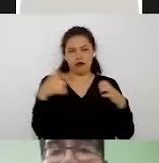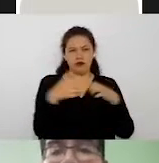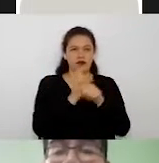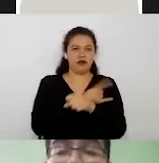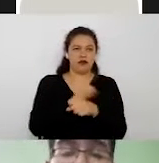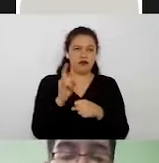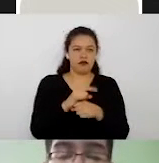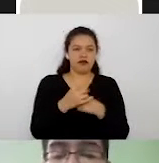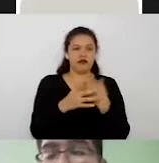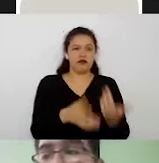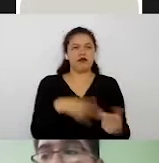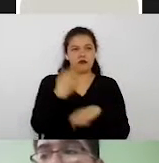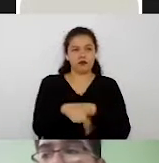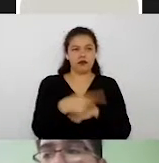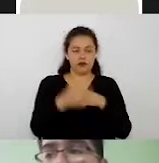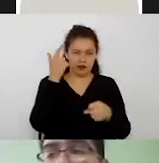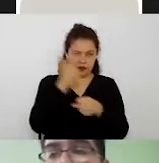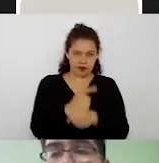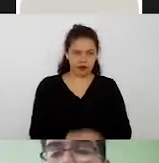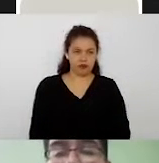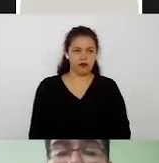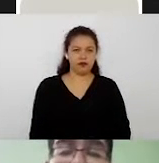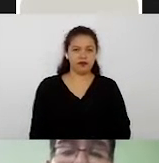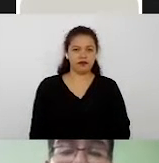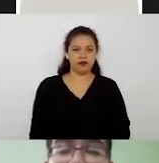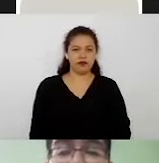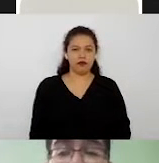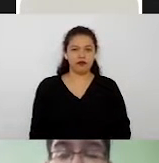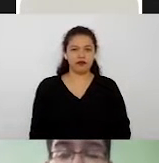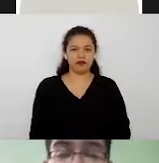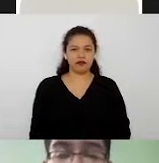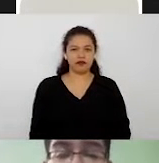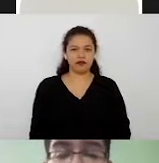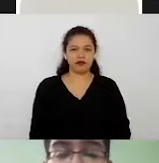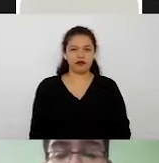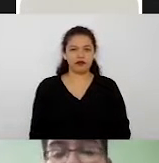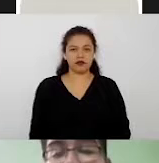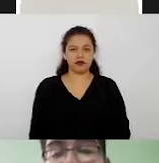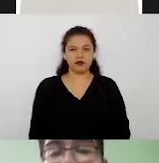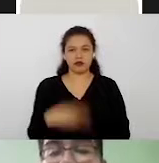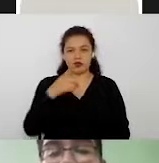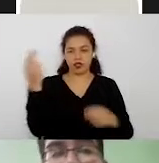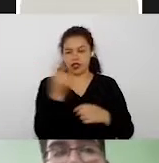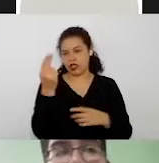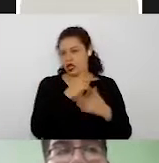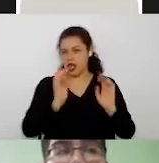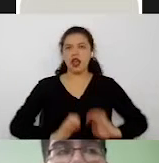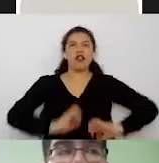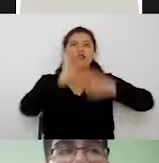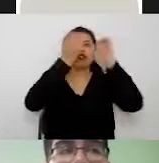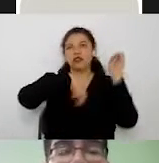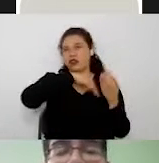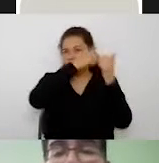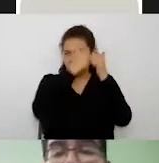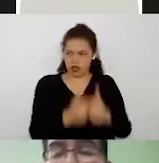sea detecciones de riesgo, ver las necesidades, por ejemplo, que el edificio en el que estemos,